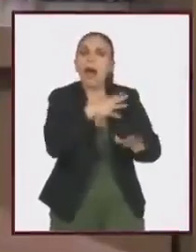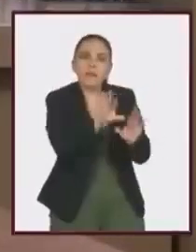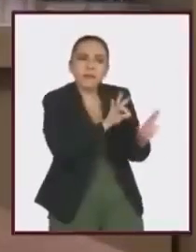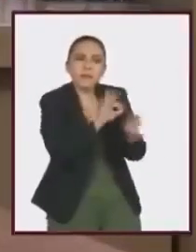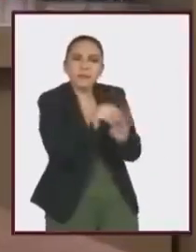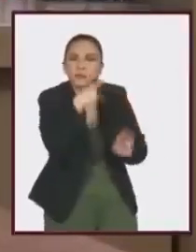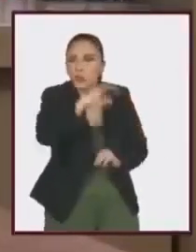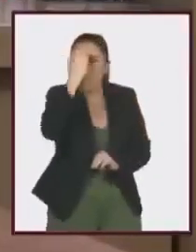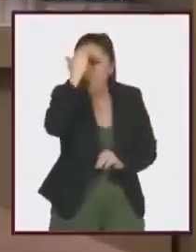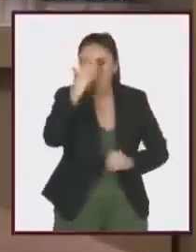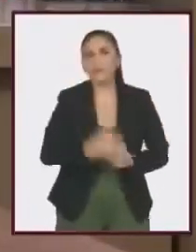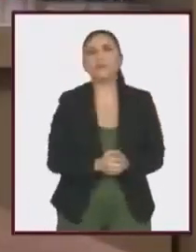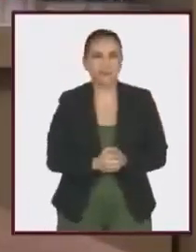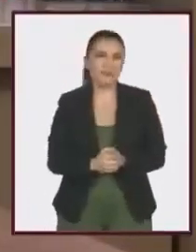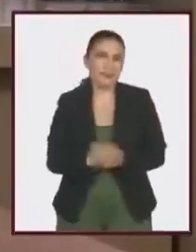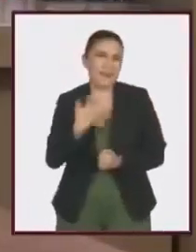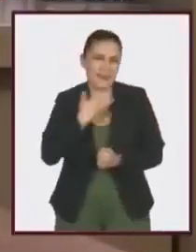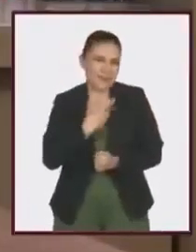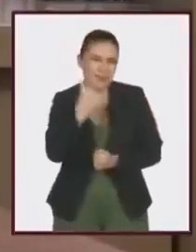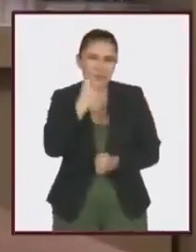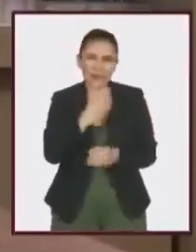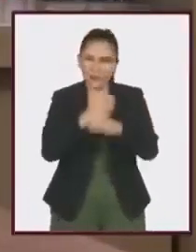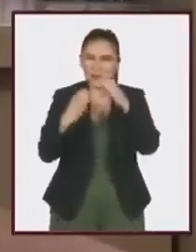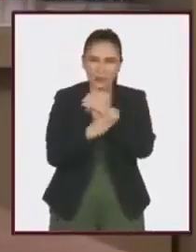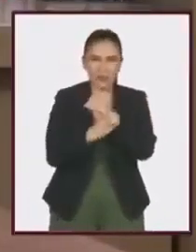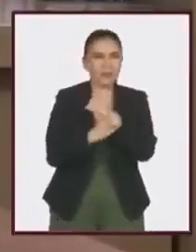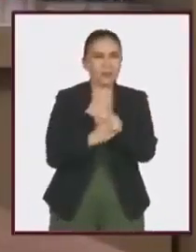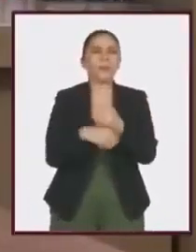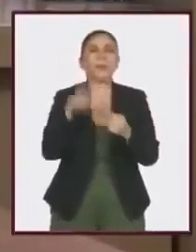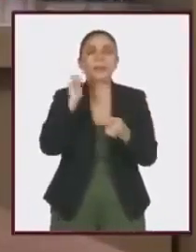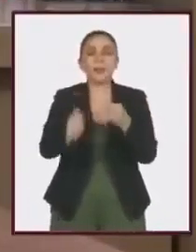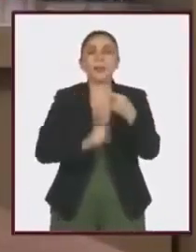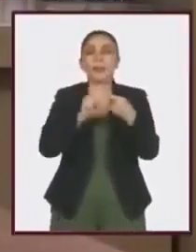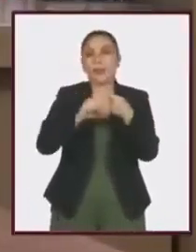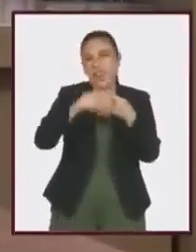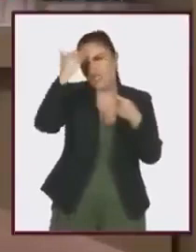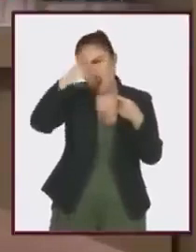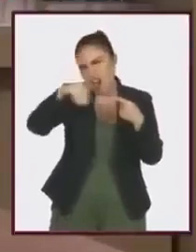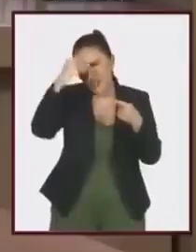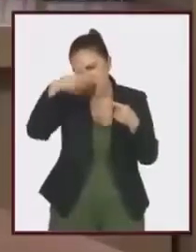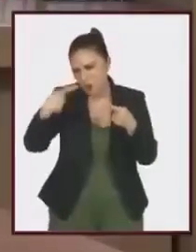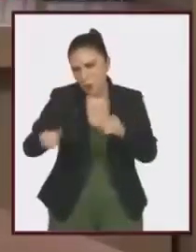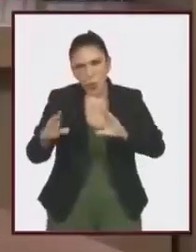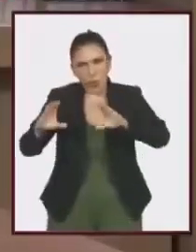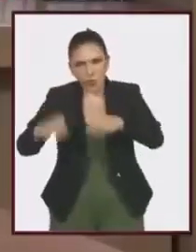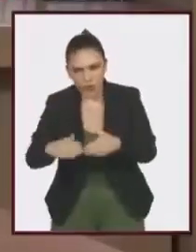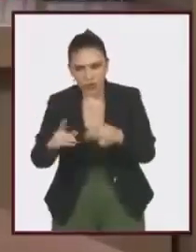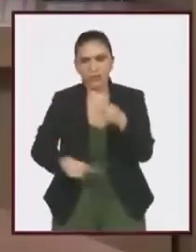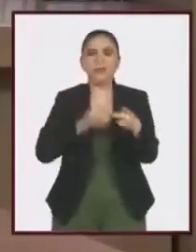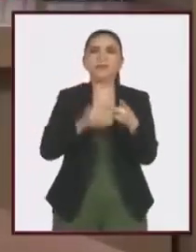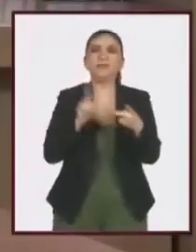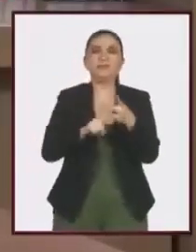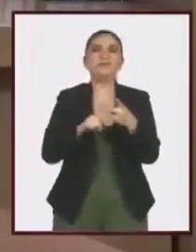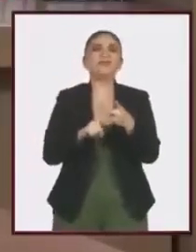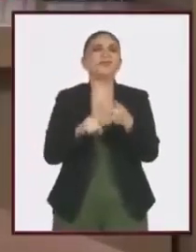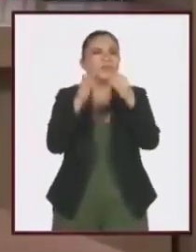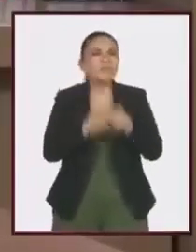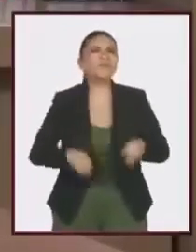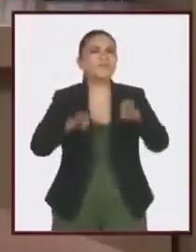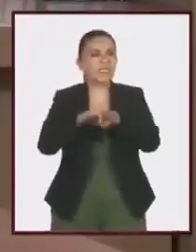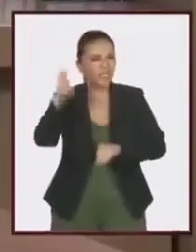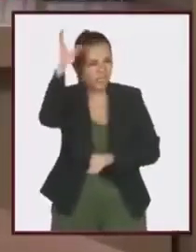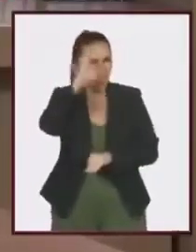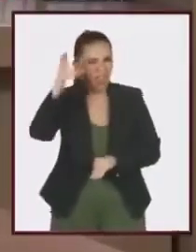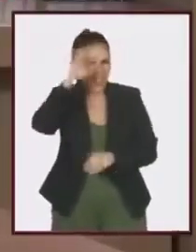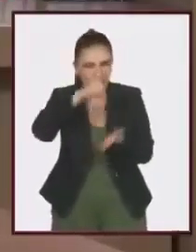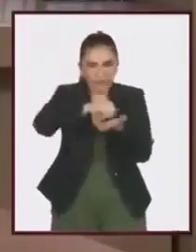está planteado estos dos elementos, tanto de los saberes comunitarios como los fundamentos científicos, y